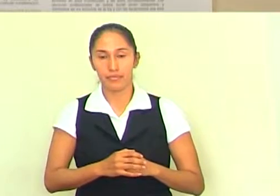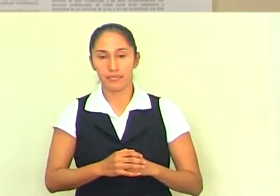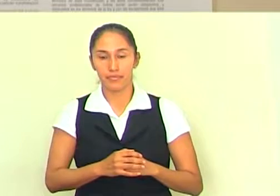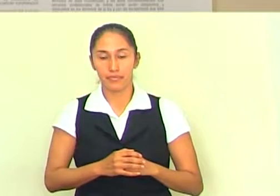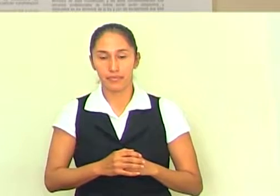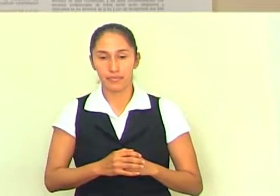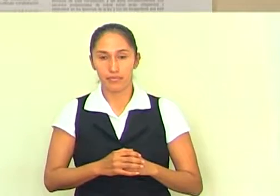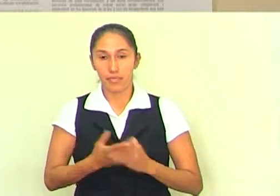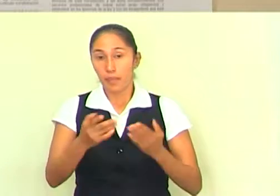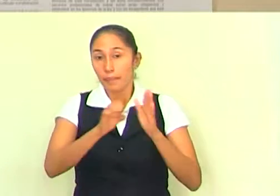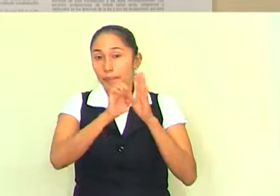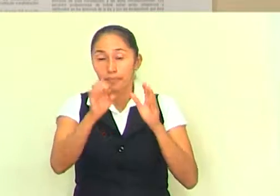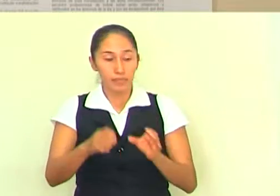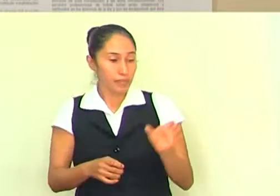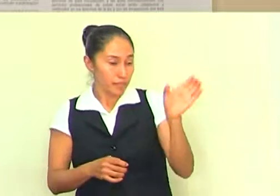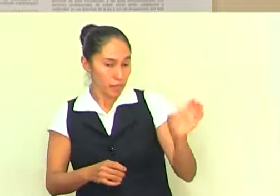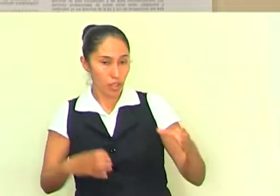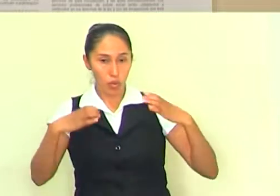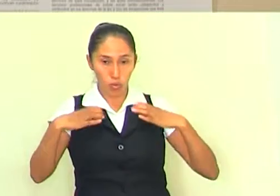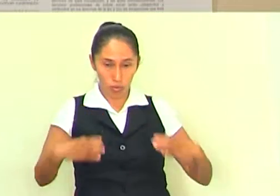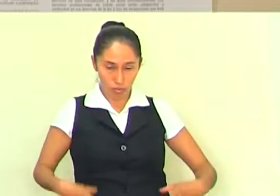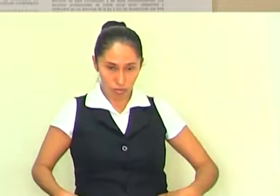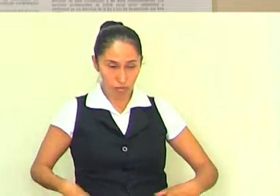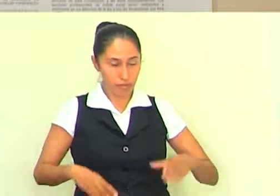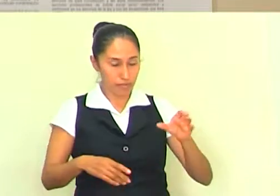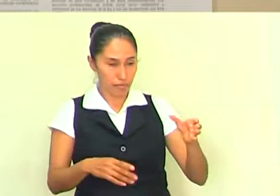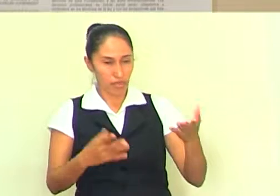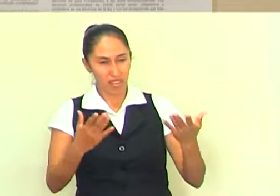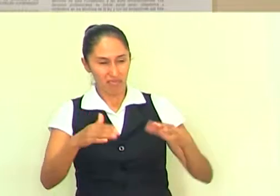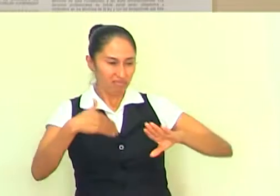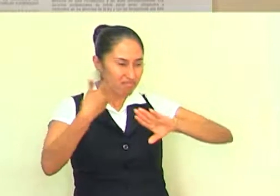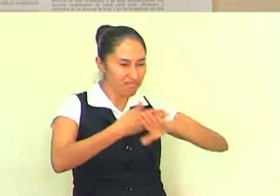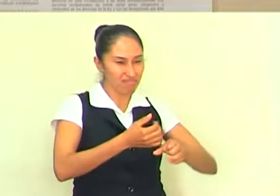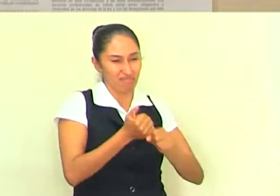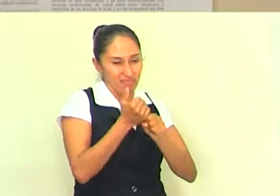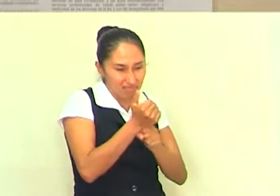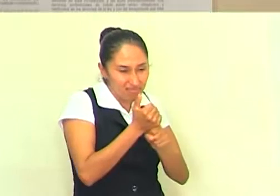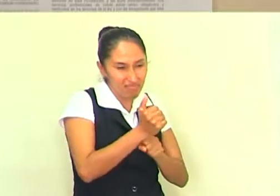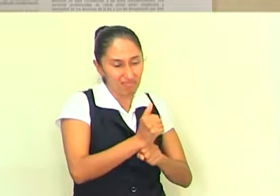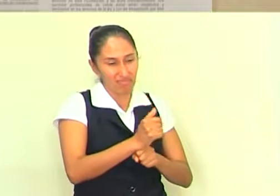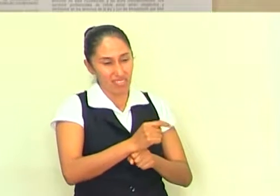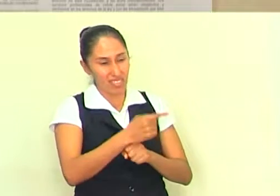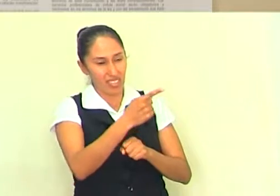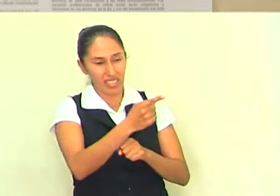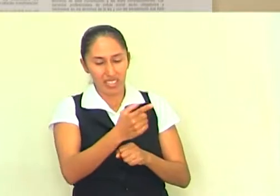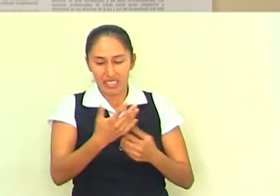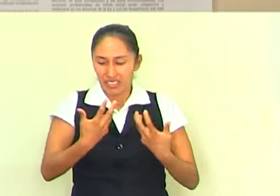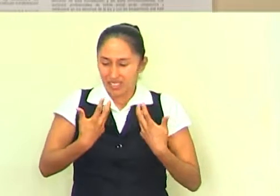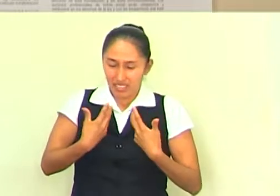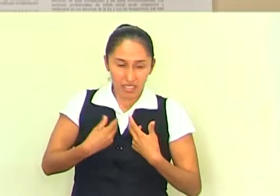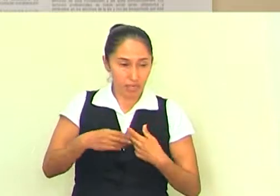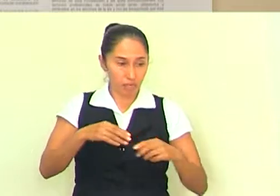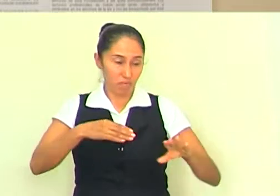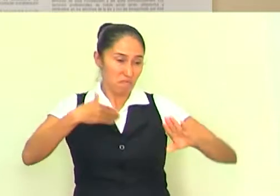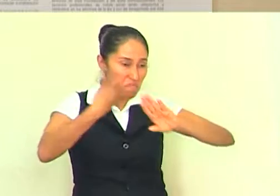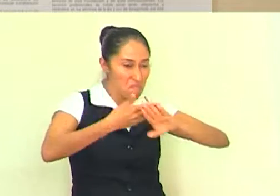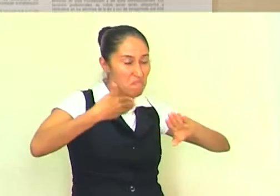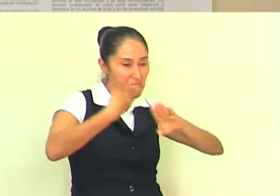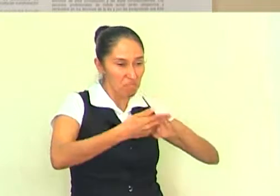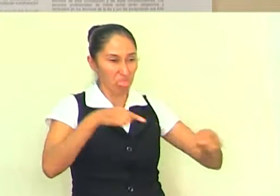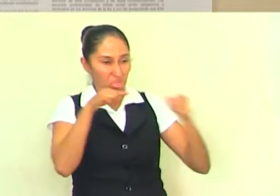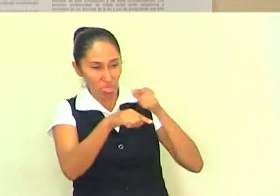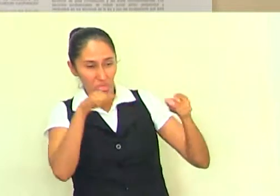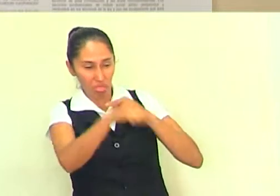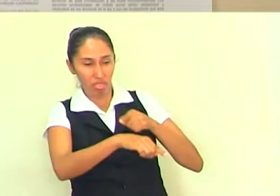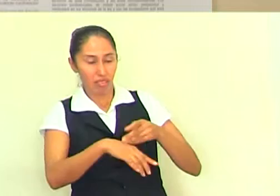pues físicamente pues nadie nos atropelle, nadie nos lastime, nadie nos provoque